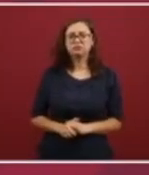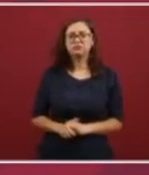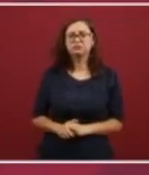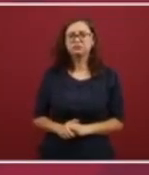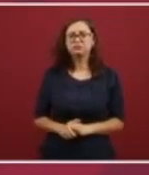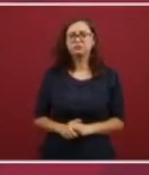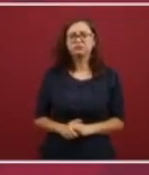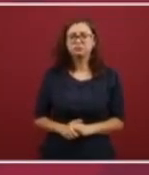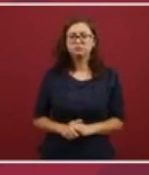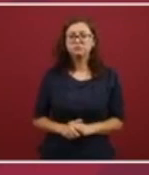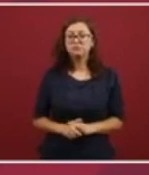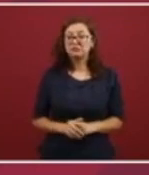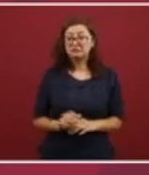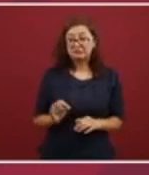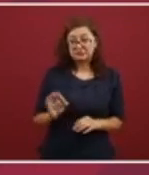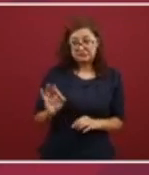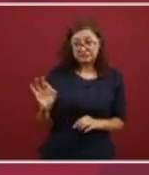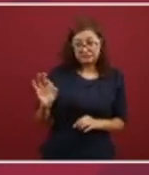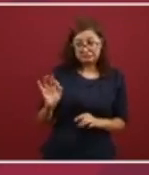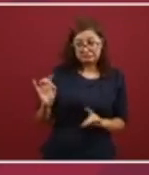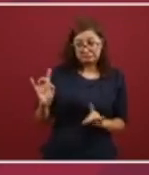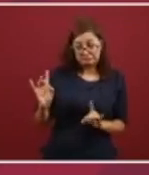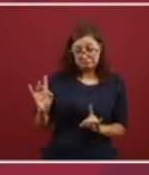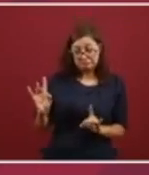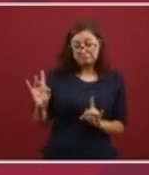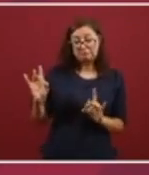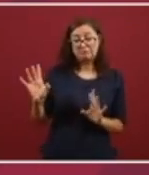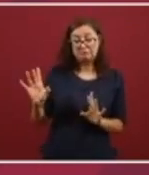hace falta, lo haríamos, pero primero